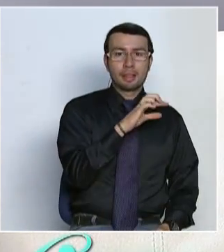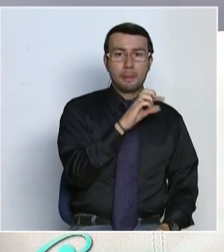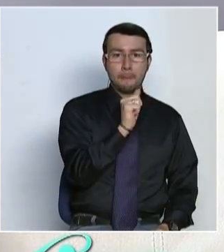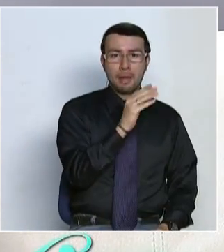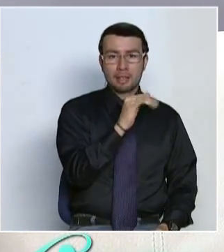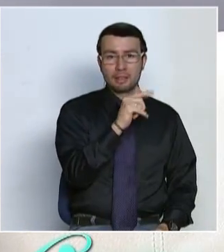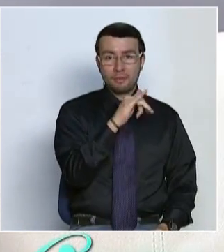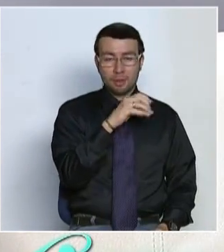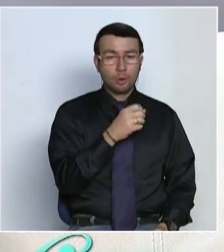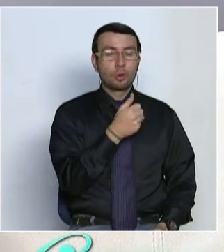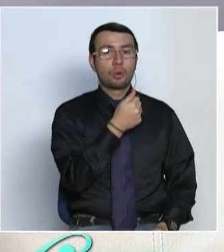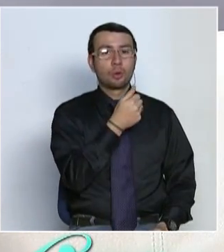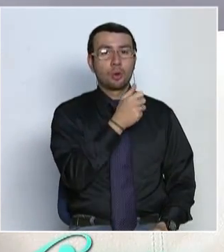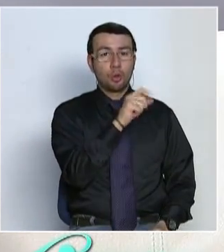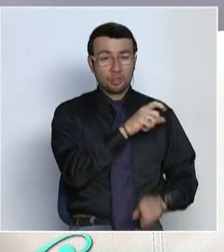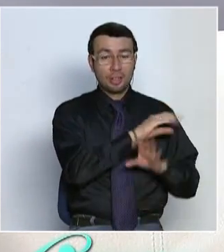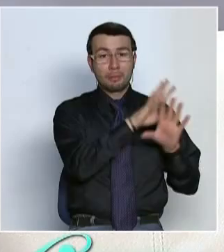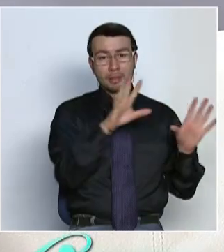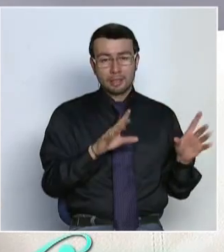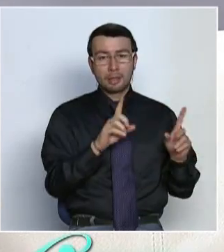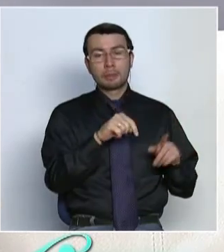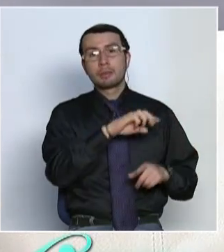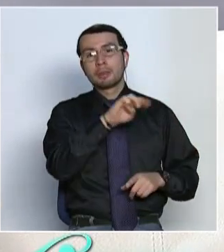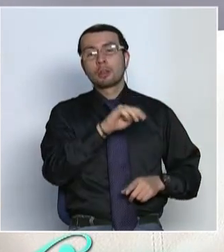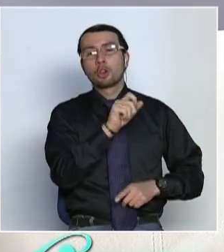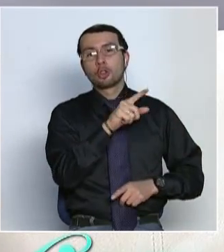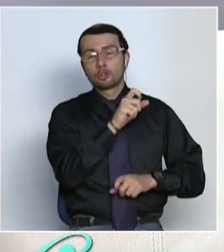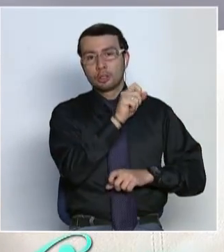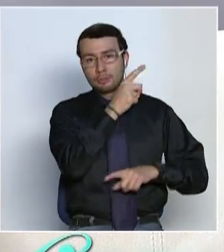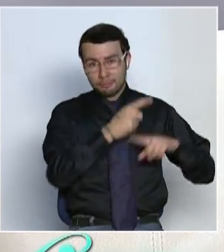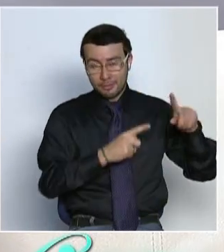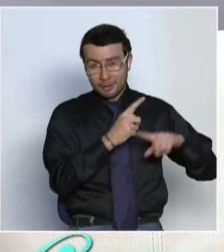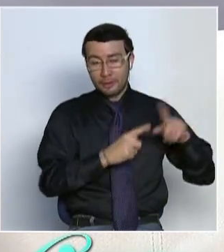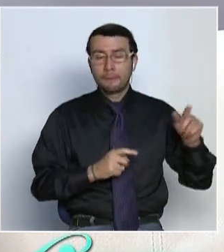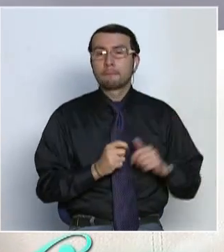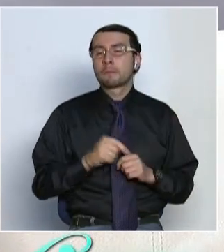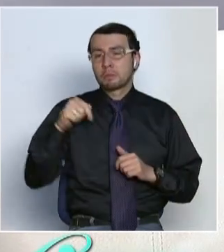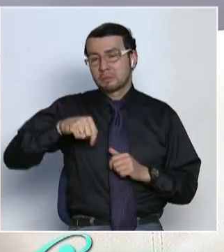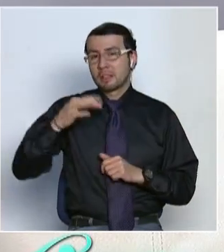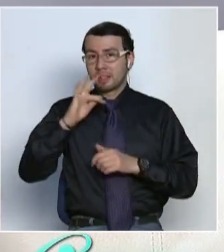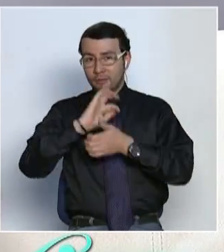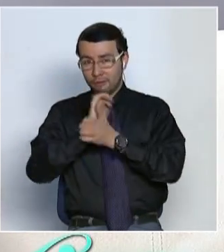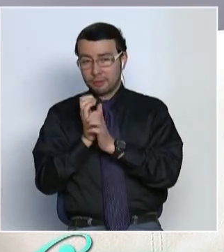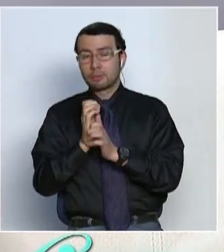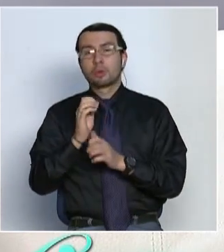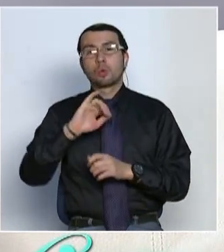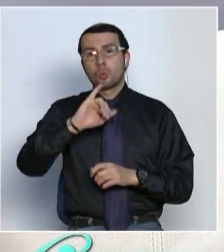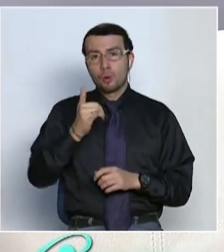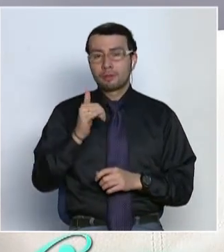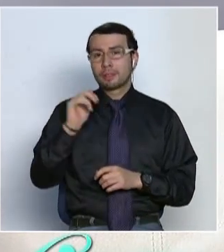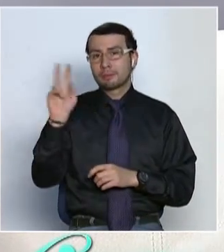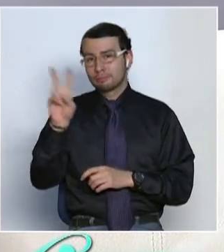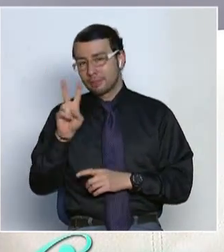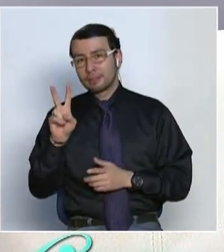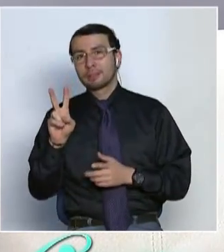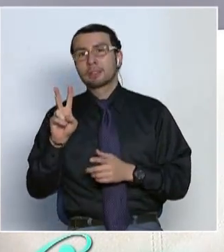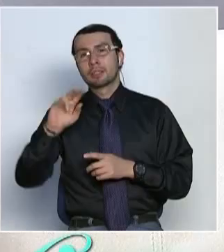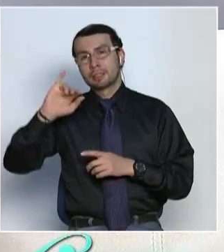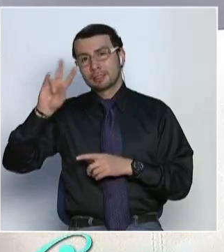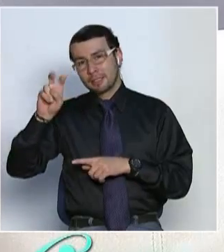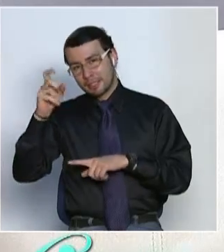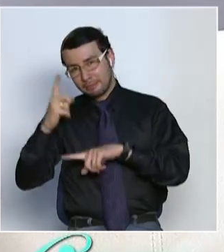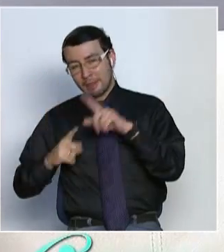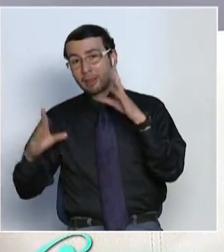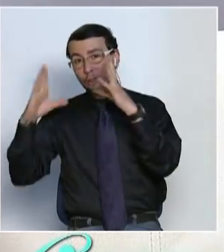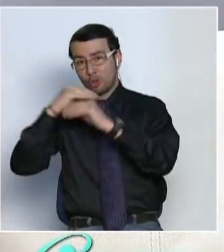y en Telecafé a las 5 de la mañana y 7 de la noche, los jueves y viernes 7 y 30 de la noche. Este